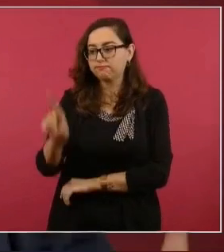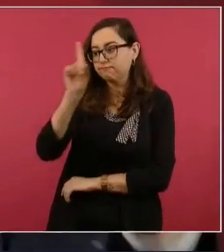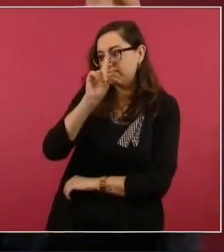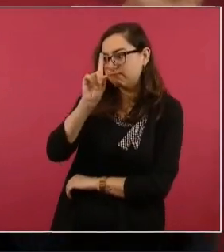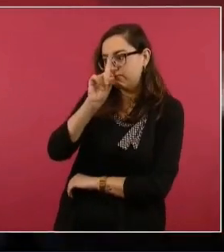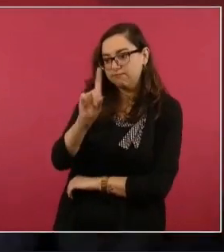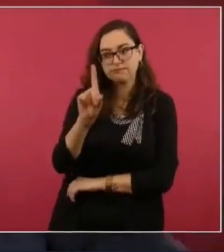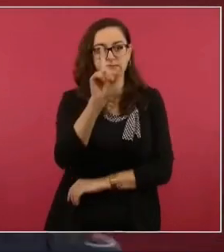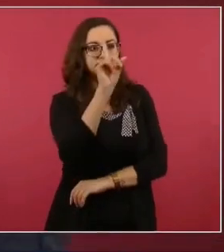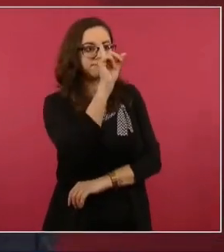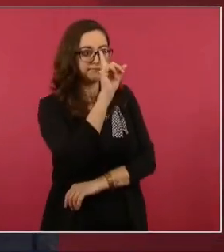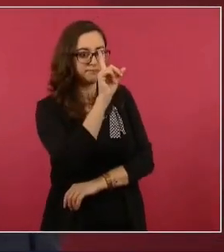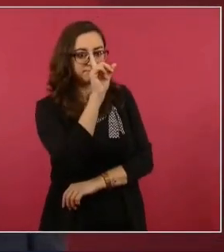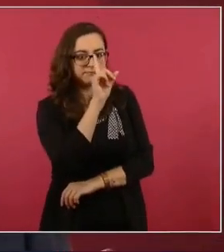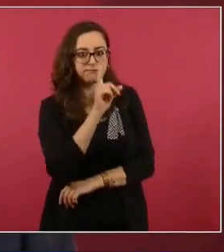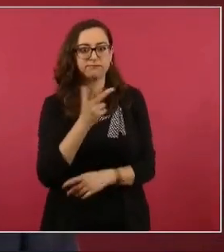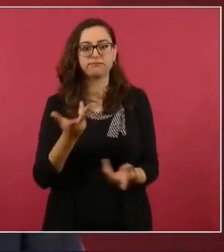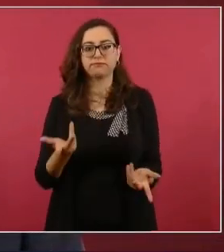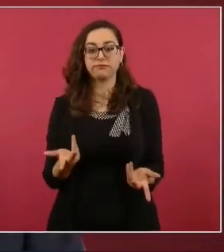pues